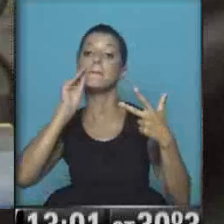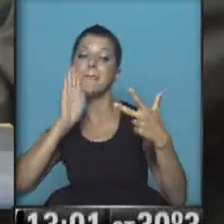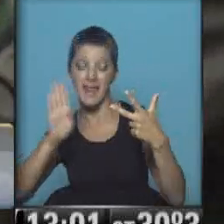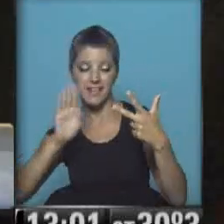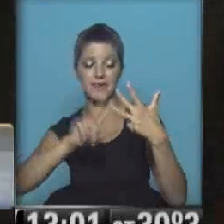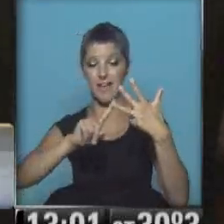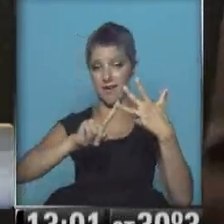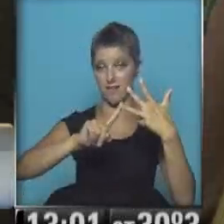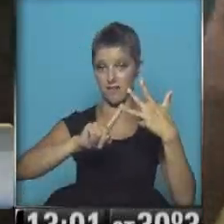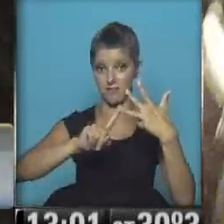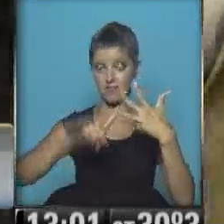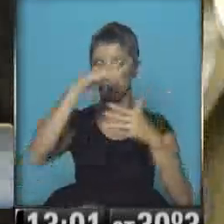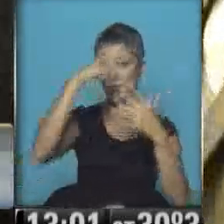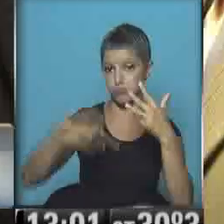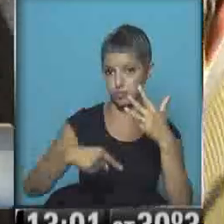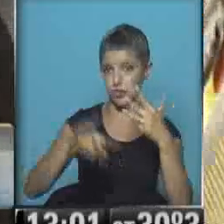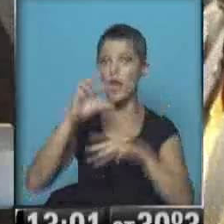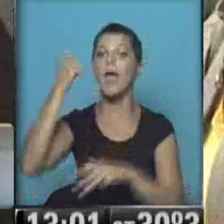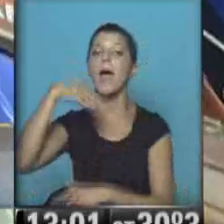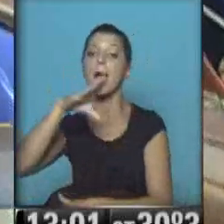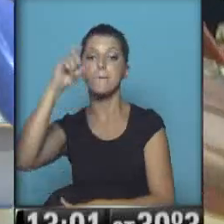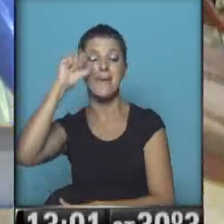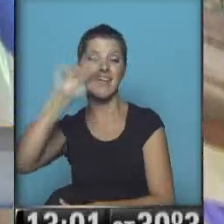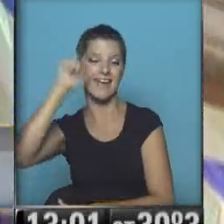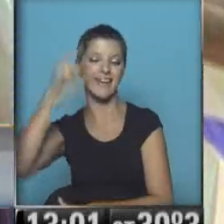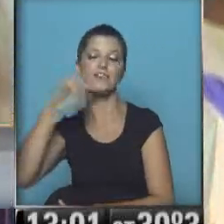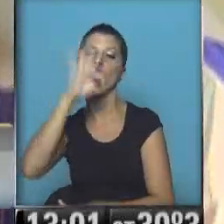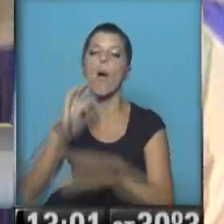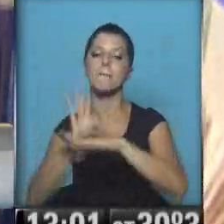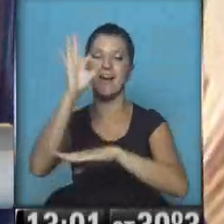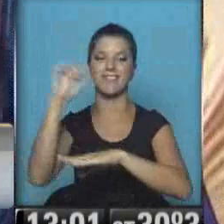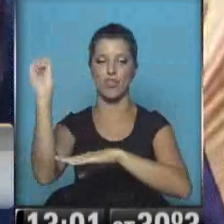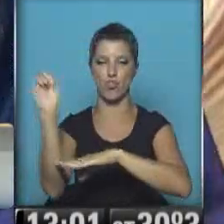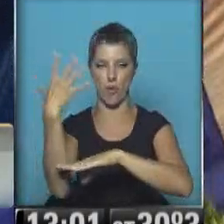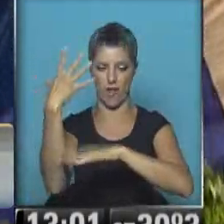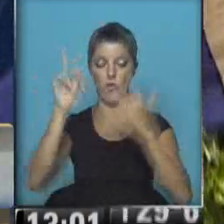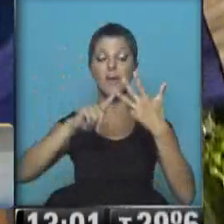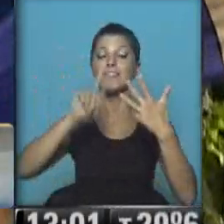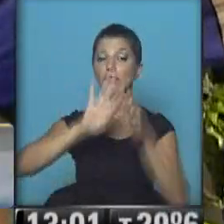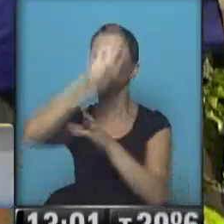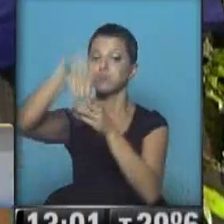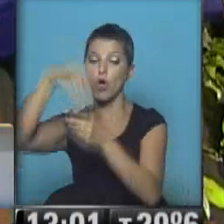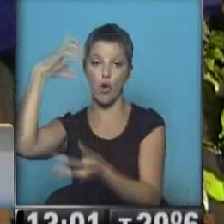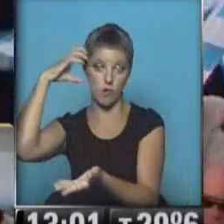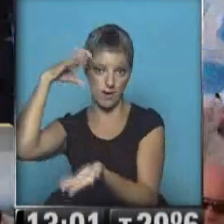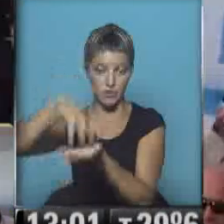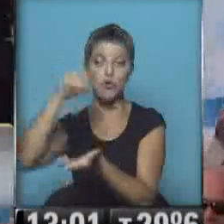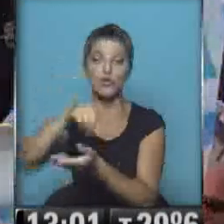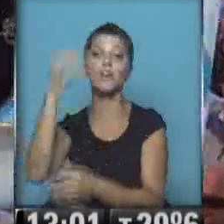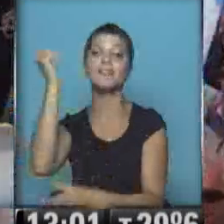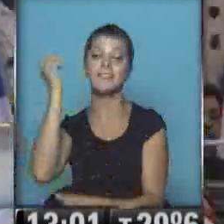su poderío en Amberes, o Amanecer Dorado en Grecia, donde llegó al Parlamento y conserva 16